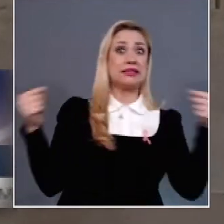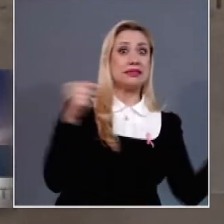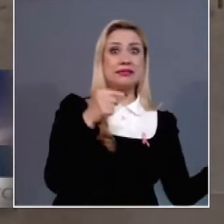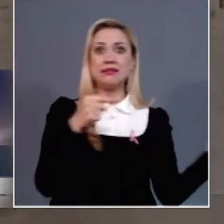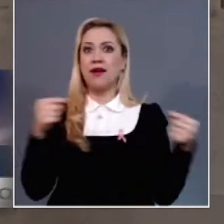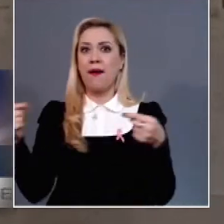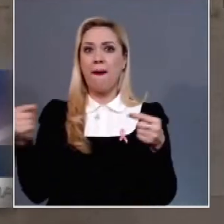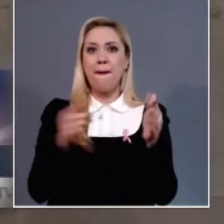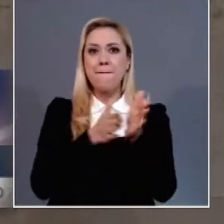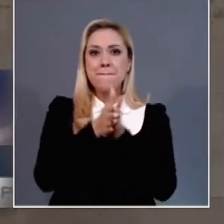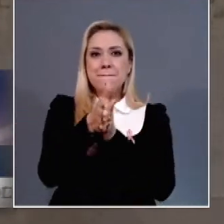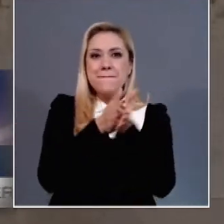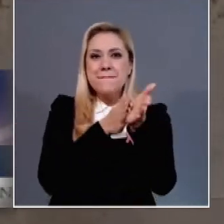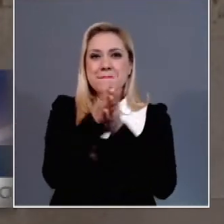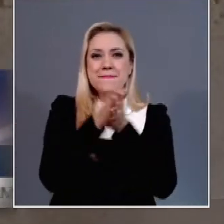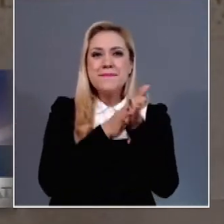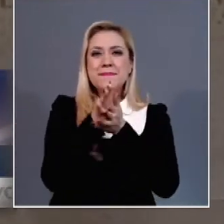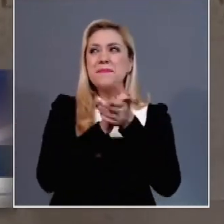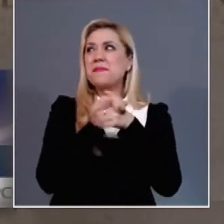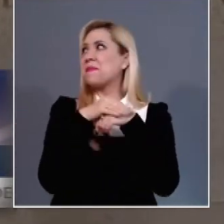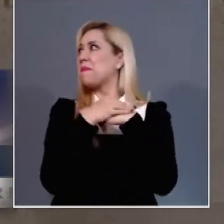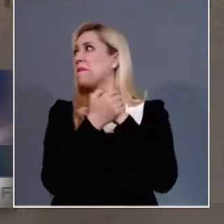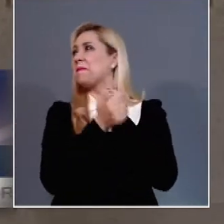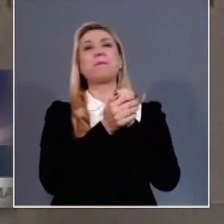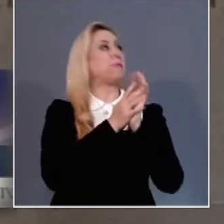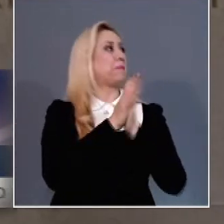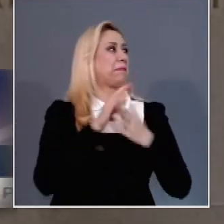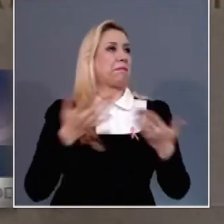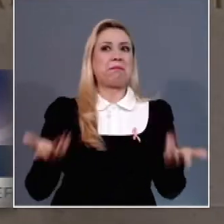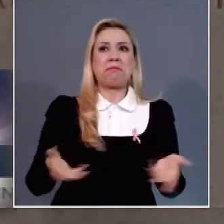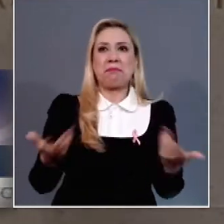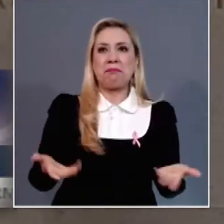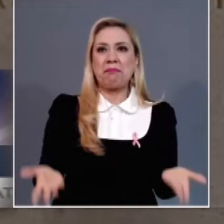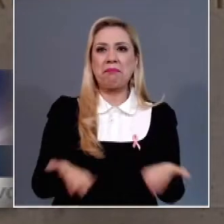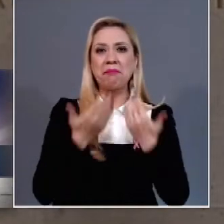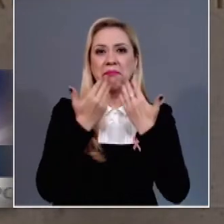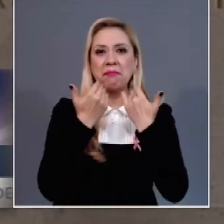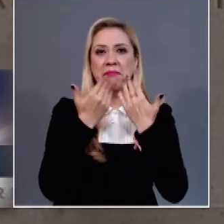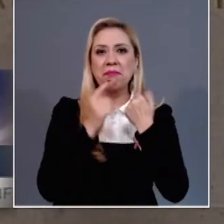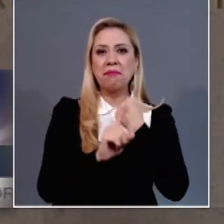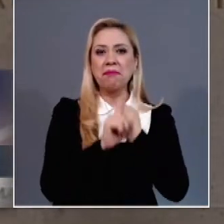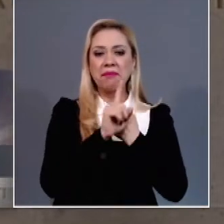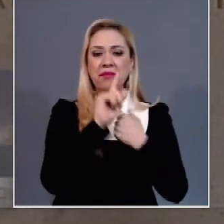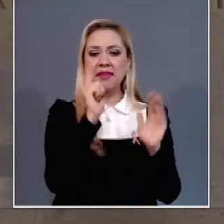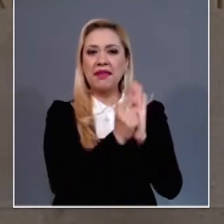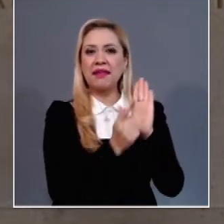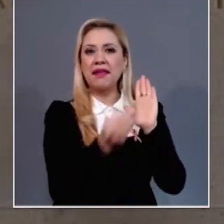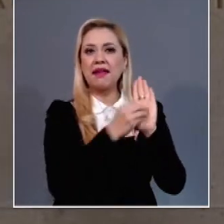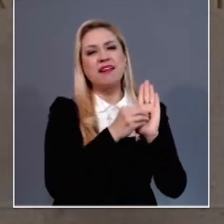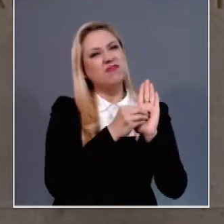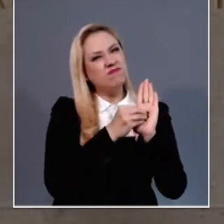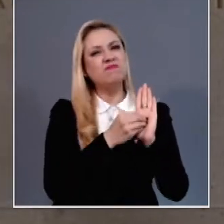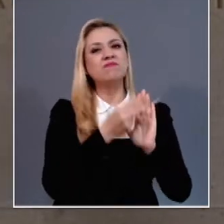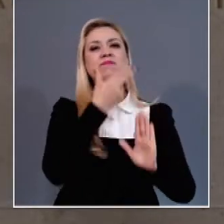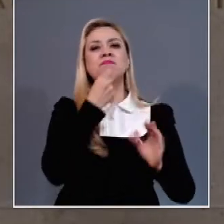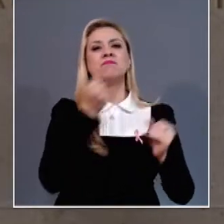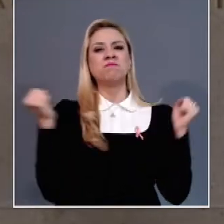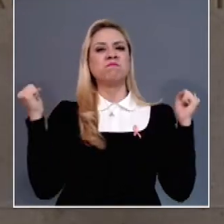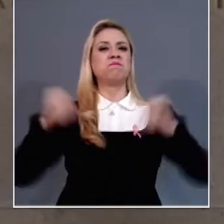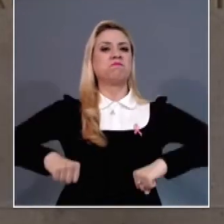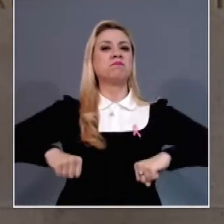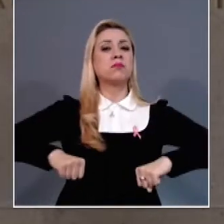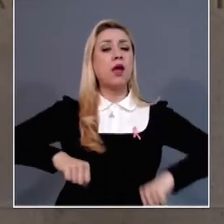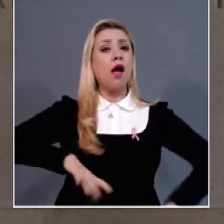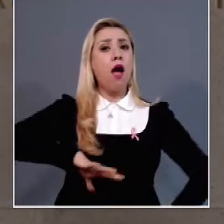los vacíos y anacronismos de nuestros procedimientos familiares para que los hombres abusen de